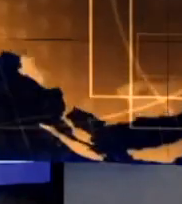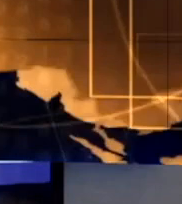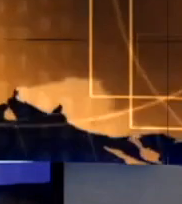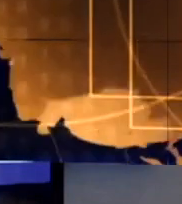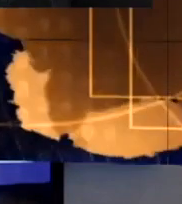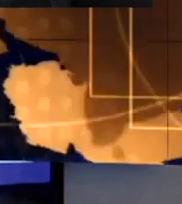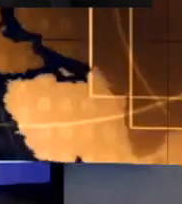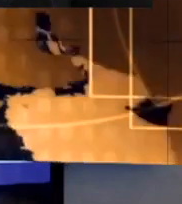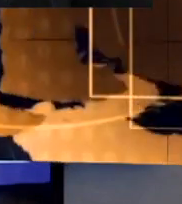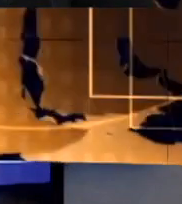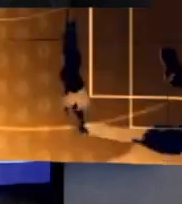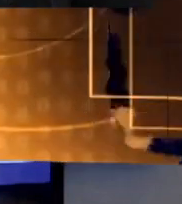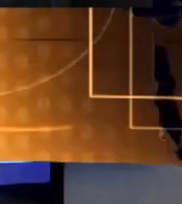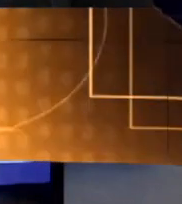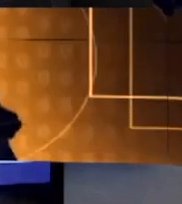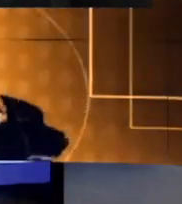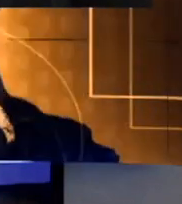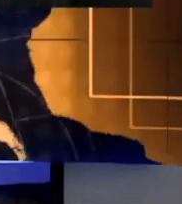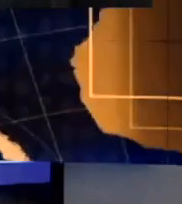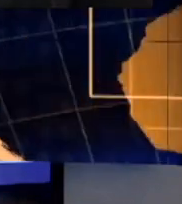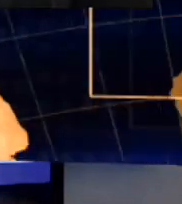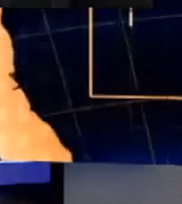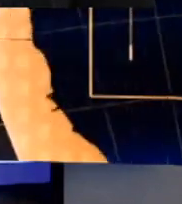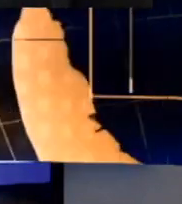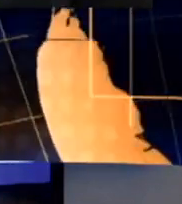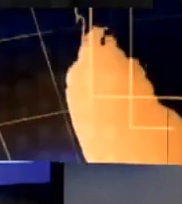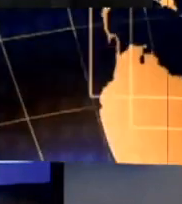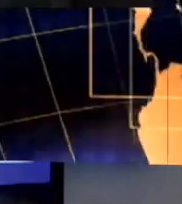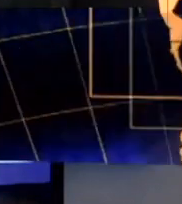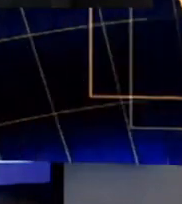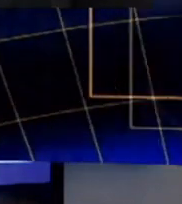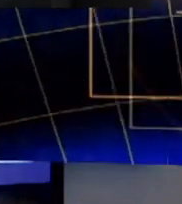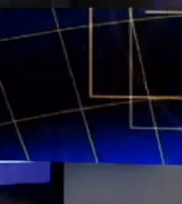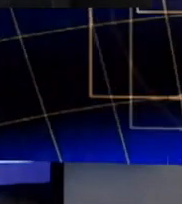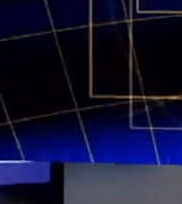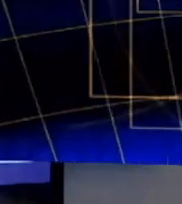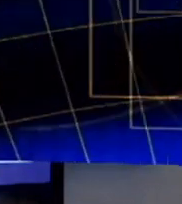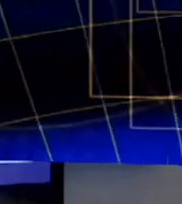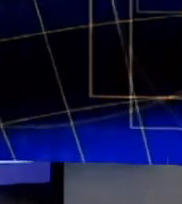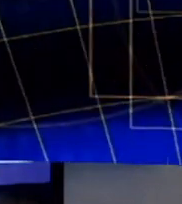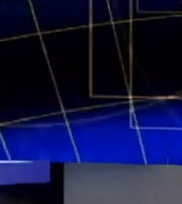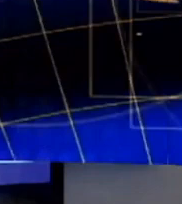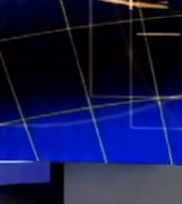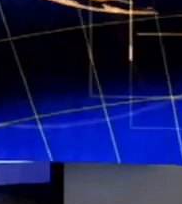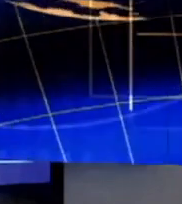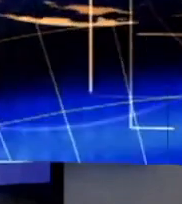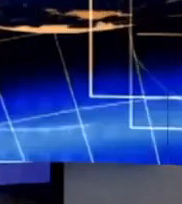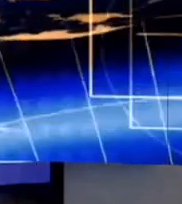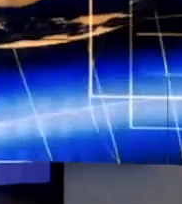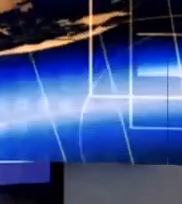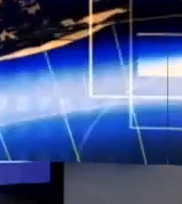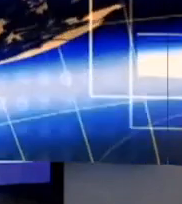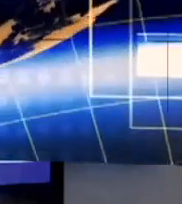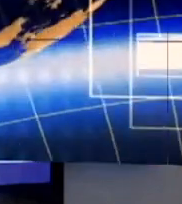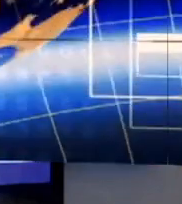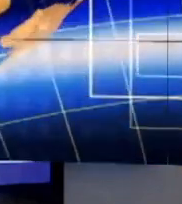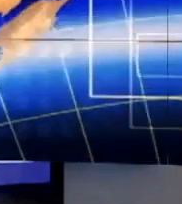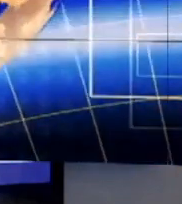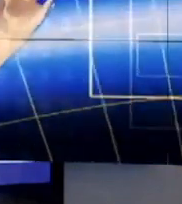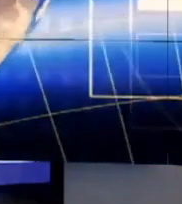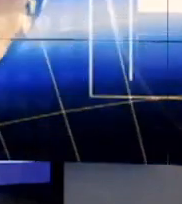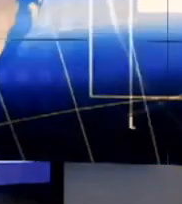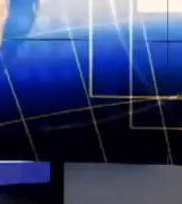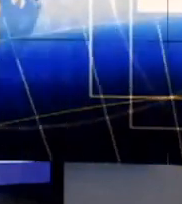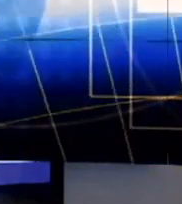la reportera Jocelyn Gutiérrez, quien le cuestionó al presidente acerca de estas aerolíneas que aparentemente